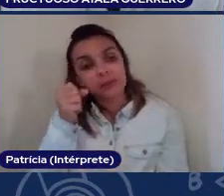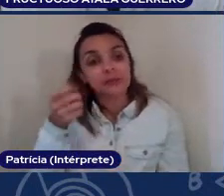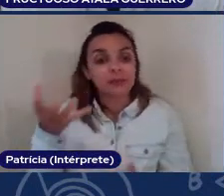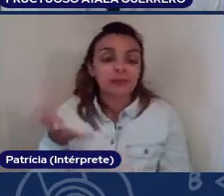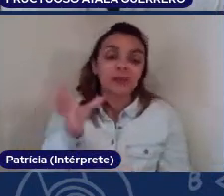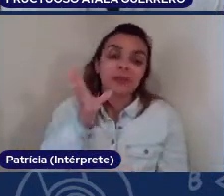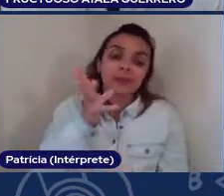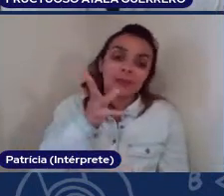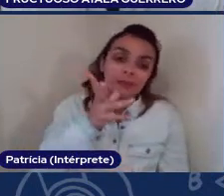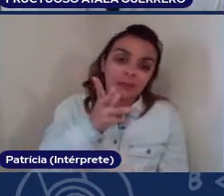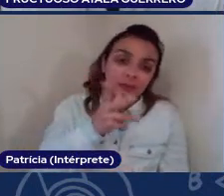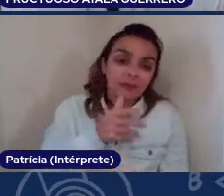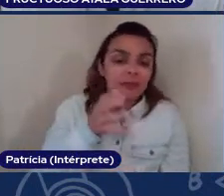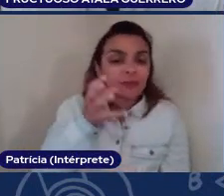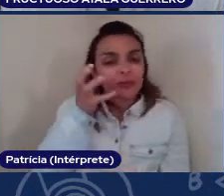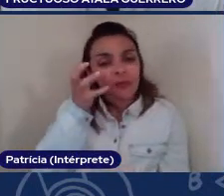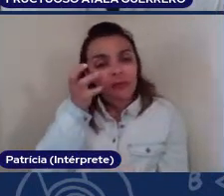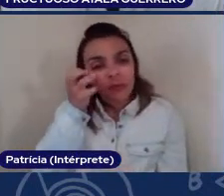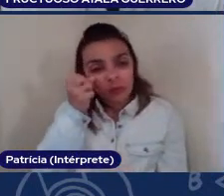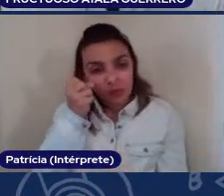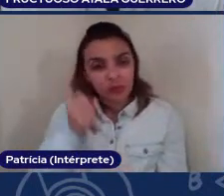el sueño.